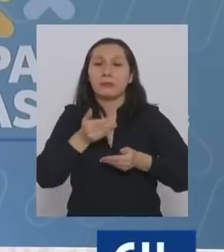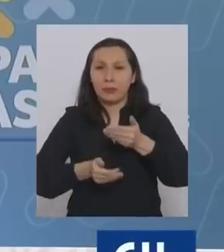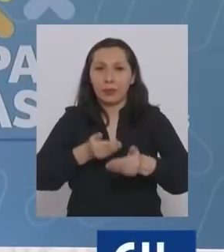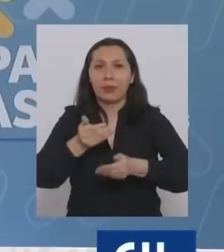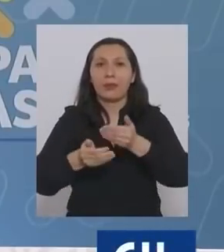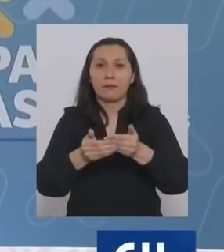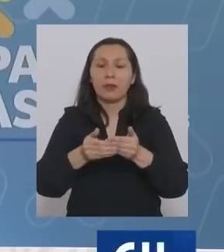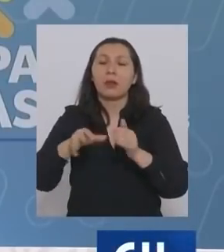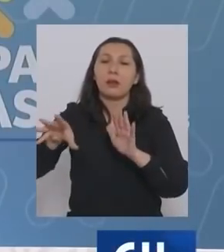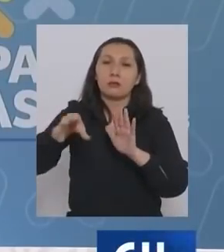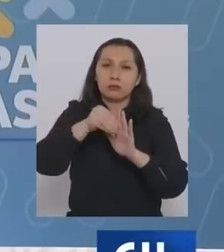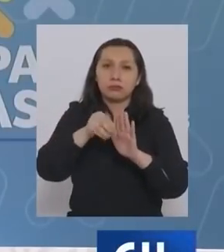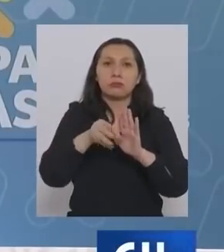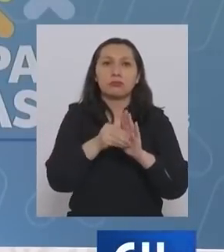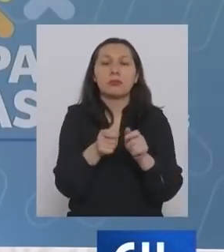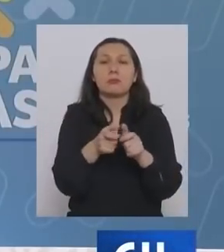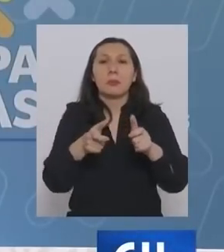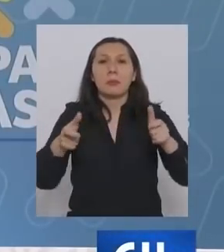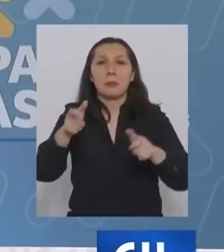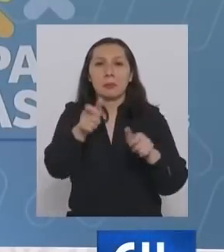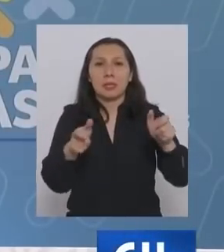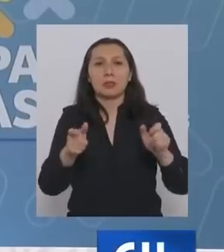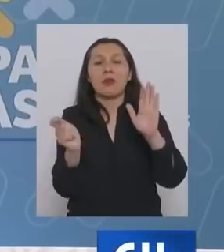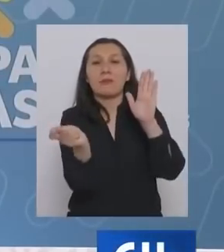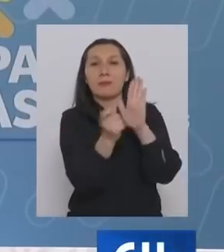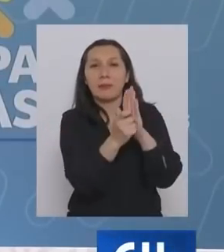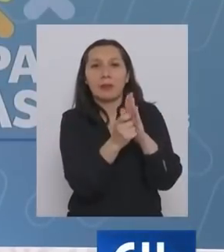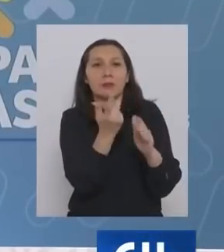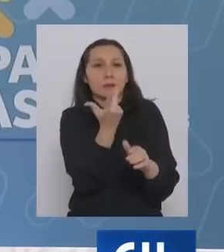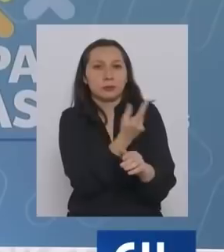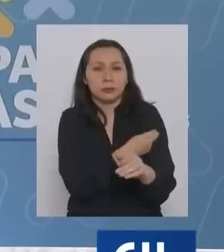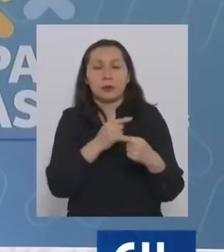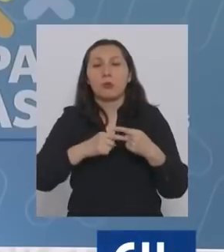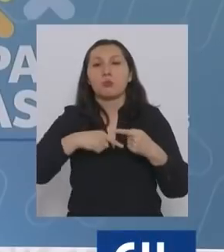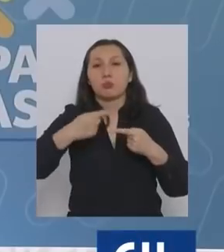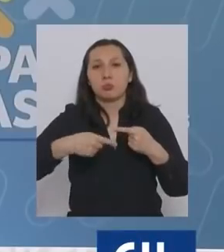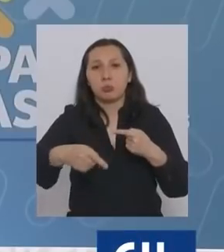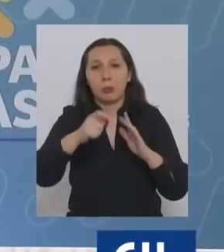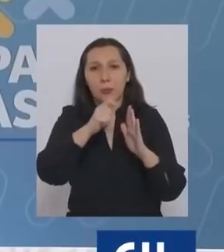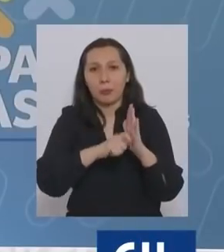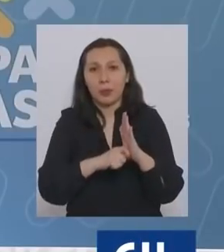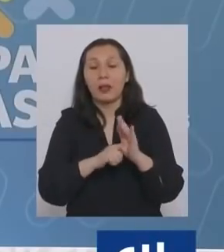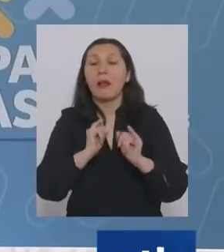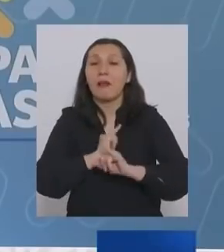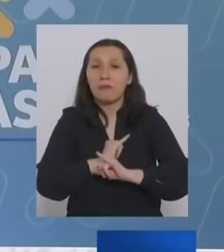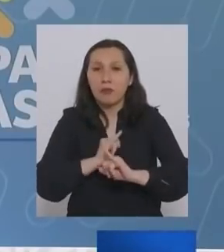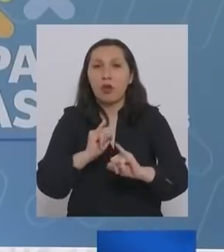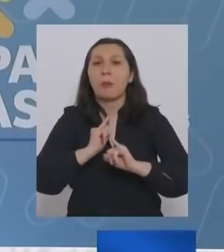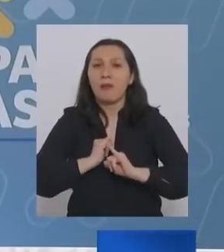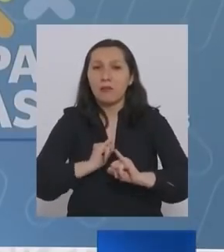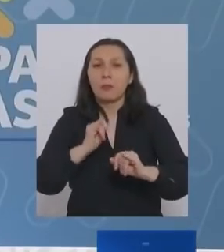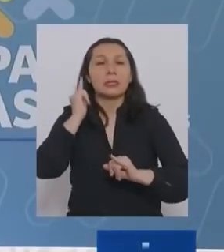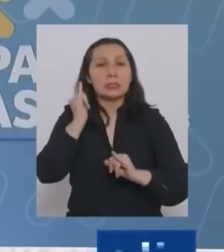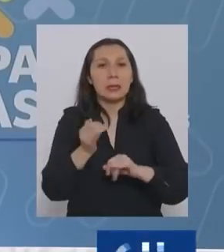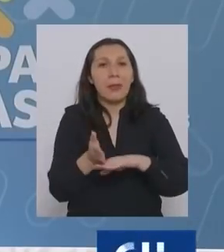e incorporando a más personas al calendario durante los próximos meses e iremos informándolo de manera oportuna.